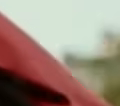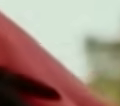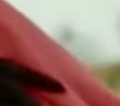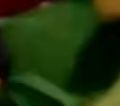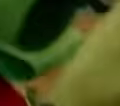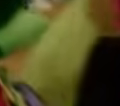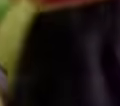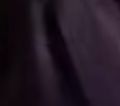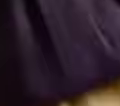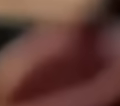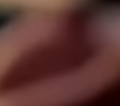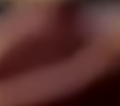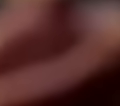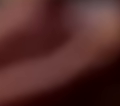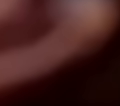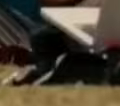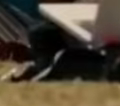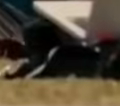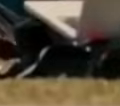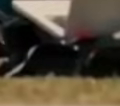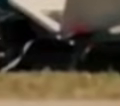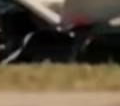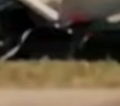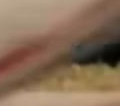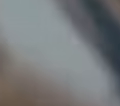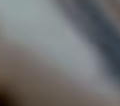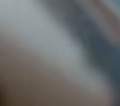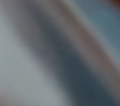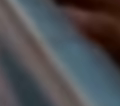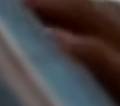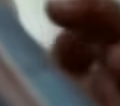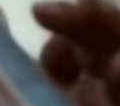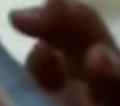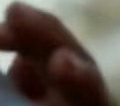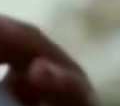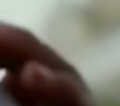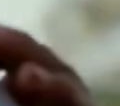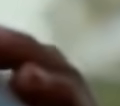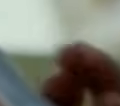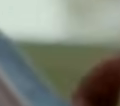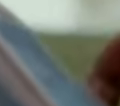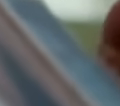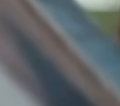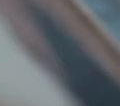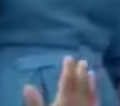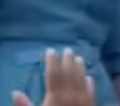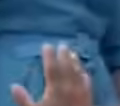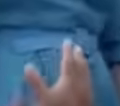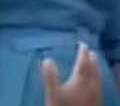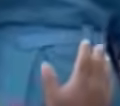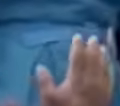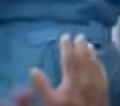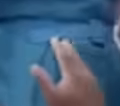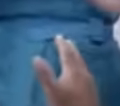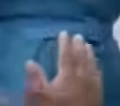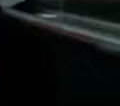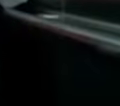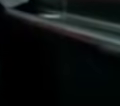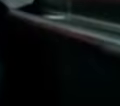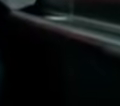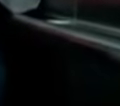Transmite el gobierno de la República de Honduras. Todos los canales y emisoras deben enlazarse a la cadena nacional de radio y